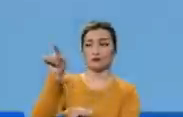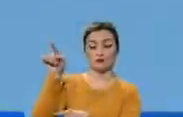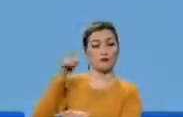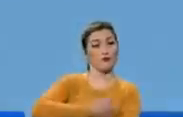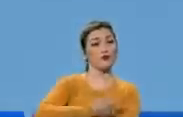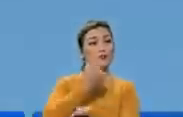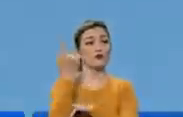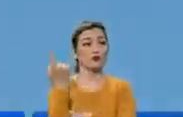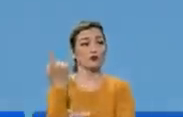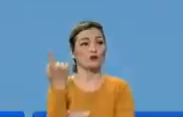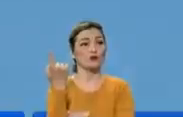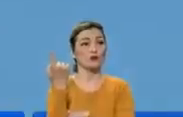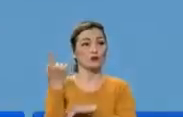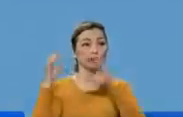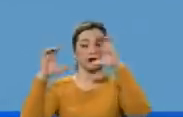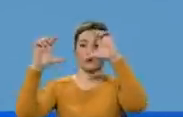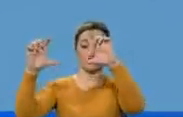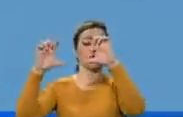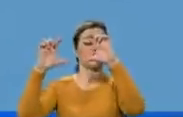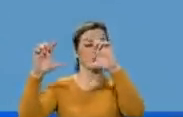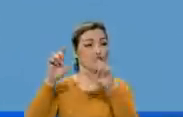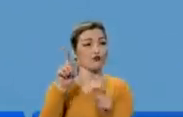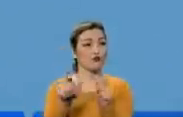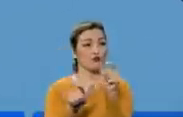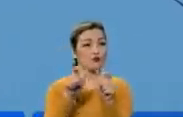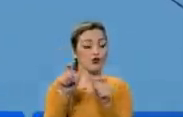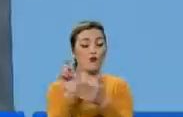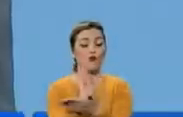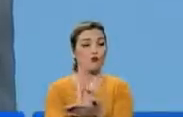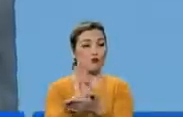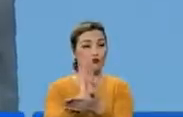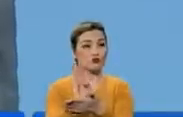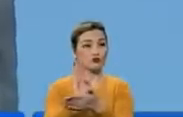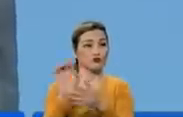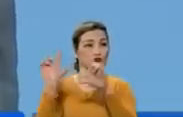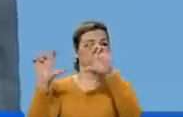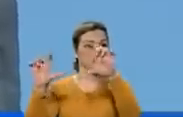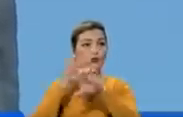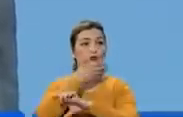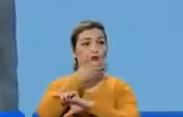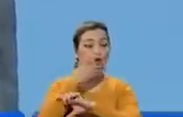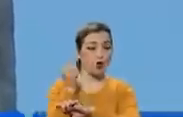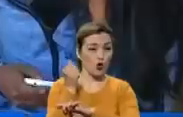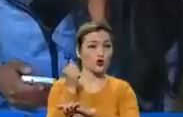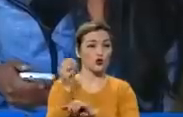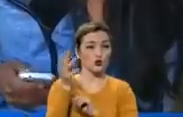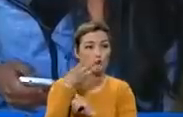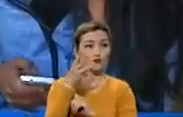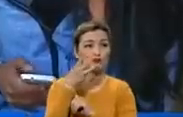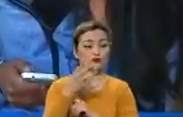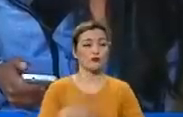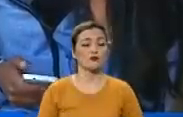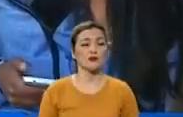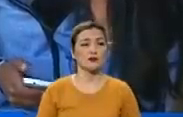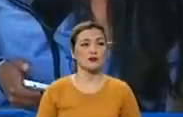hace días, destaca este cajetín. Según los vecinos del barrio, se trata de un aparato para mejorar la señal. Por ejemplo,